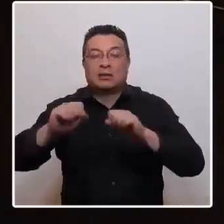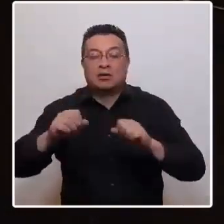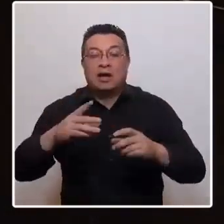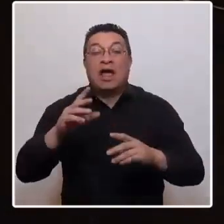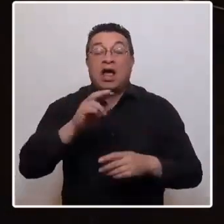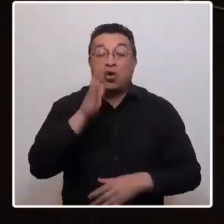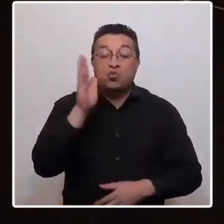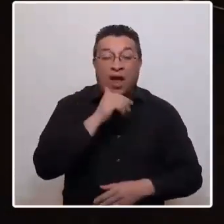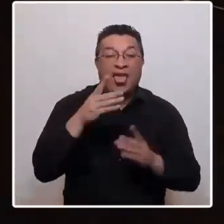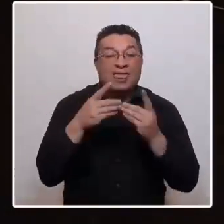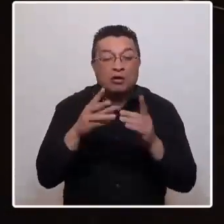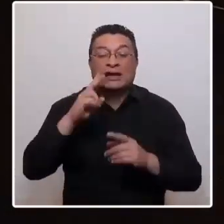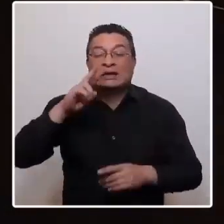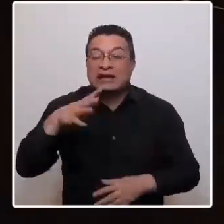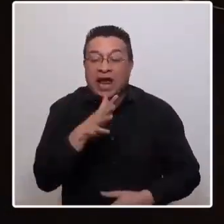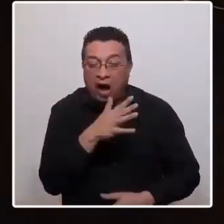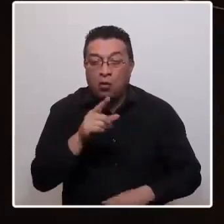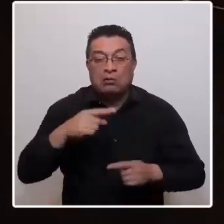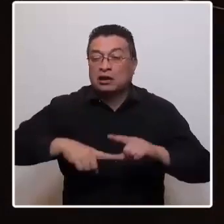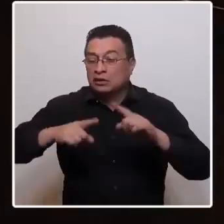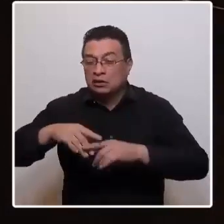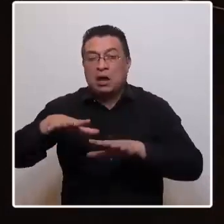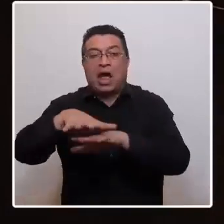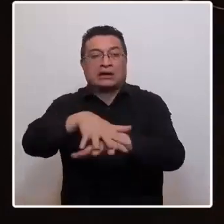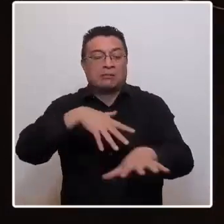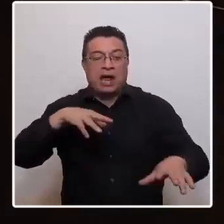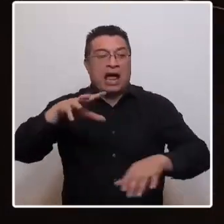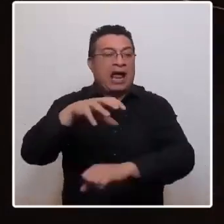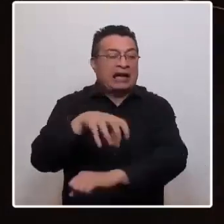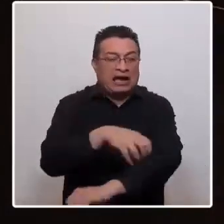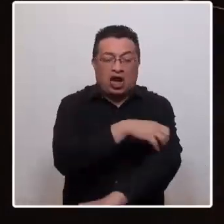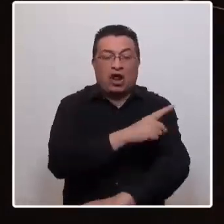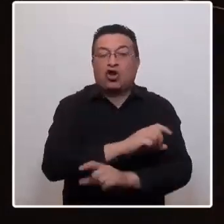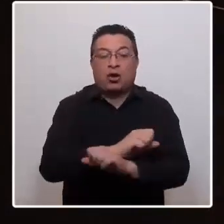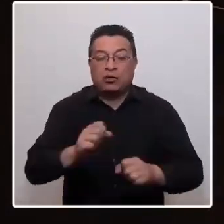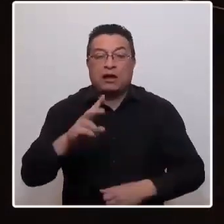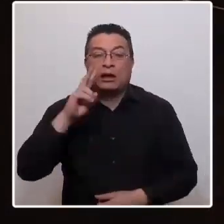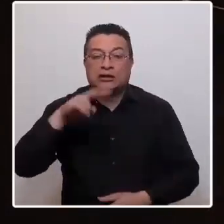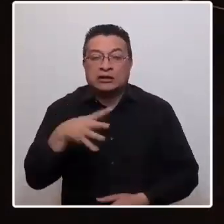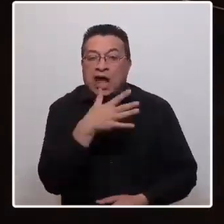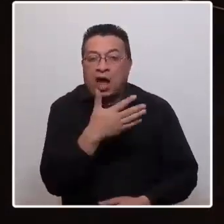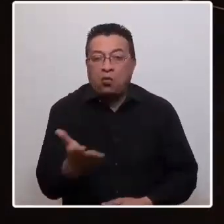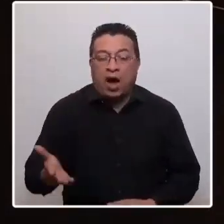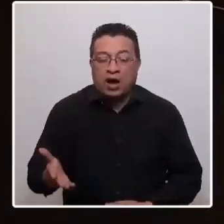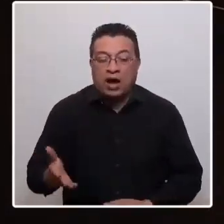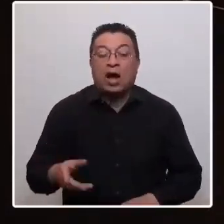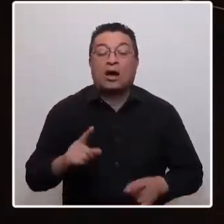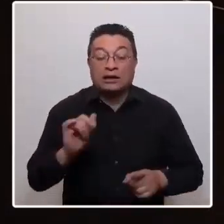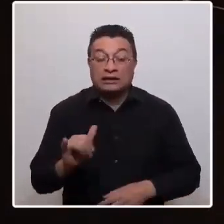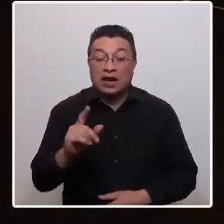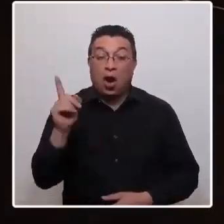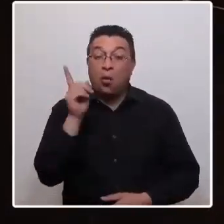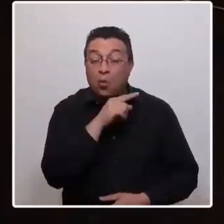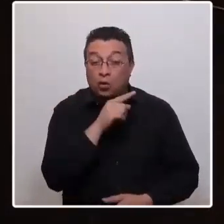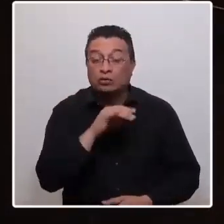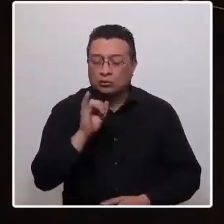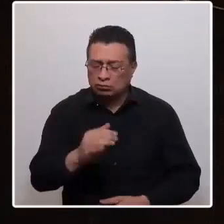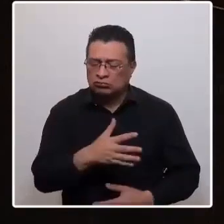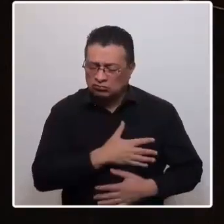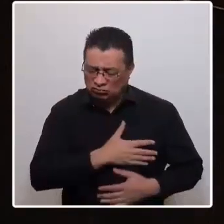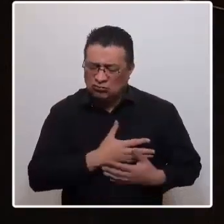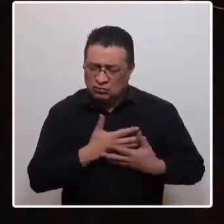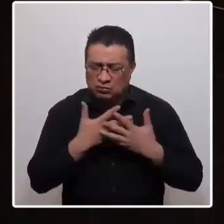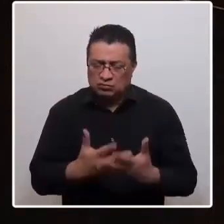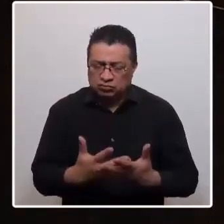agua. Ninguna cámara territorial, ninguna asamblea regional va a poder sesionar si ni siquiera hay agua. Y por último, y de corazón,